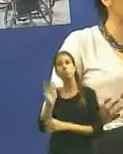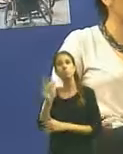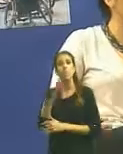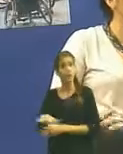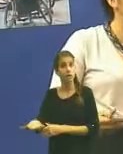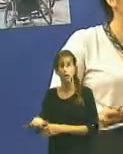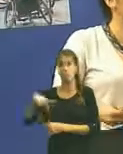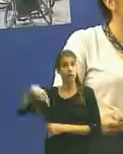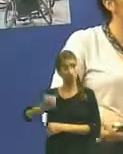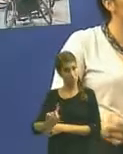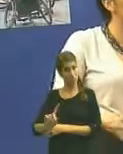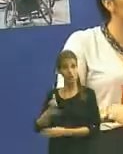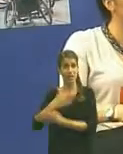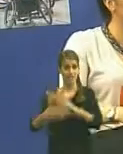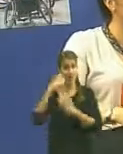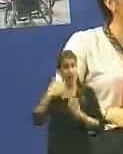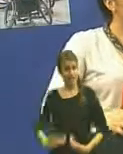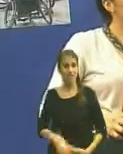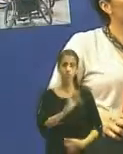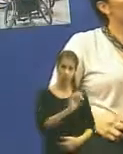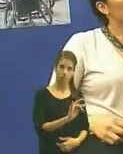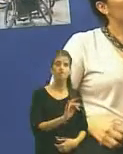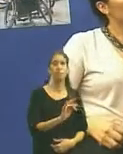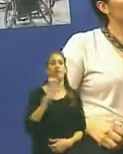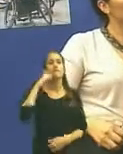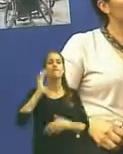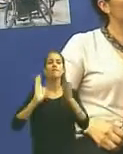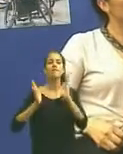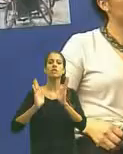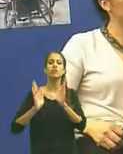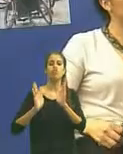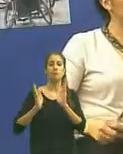no caminan, que tienen alguna discapacidad. Claro, el trabajo de la fisioterapeuta